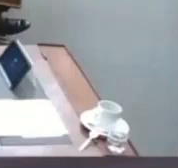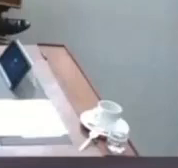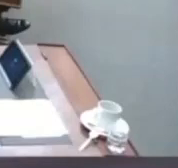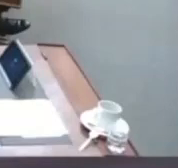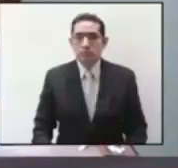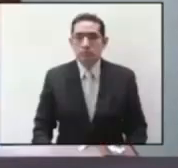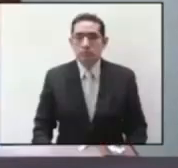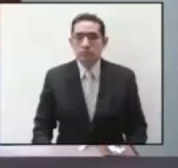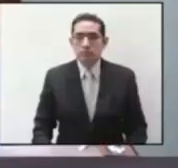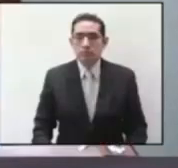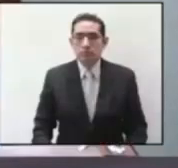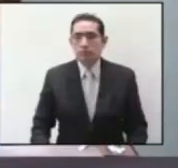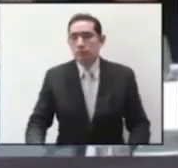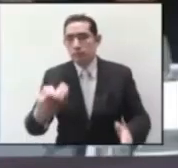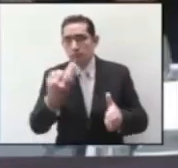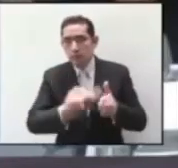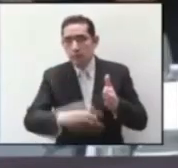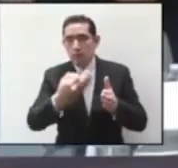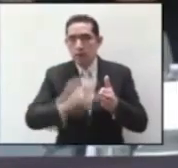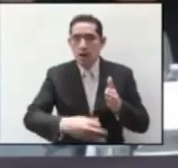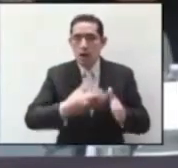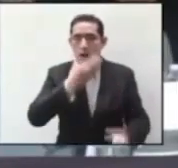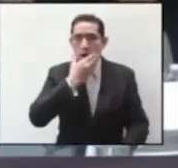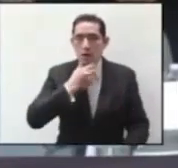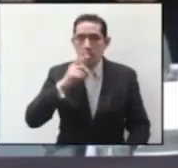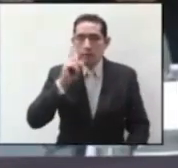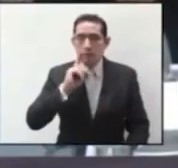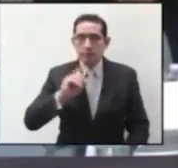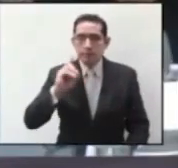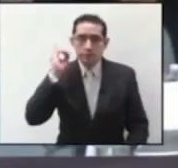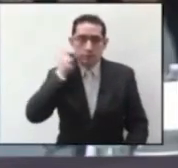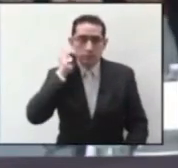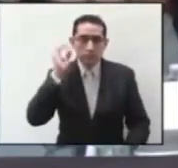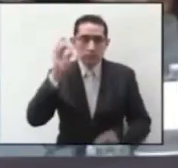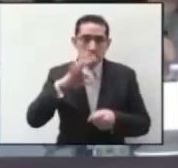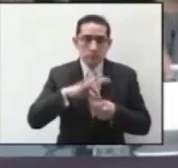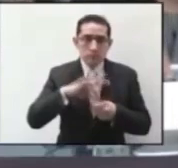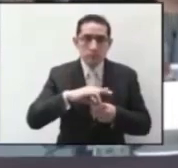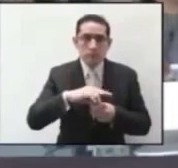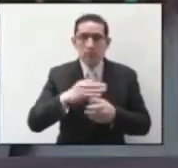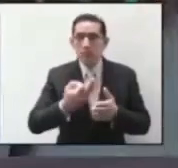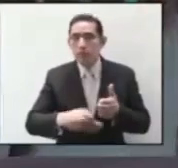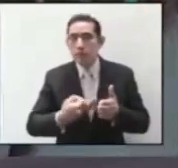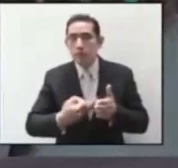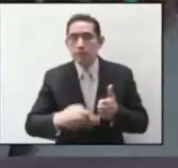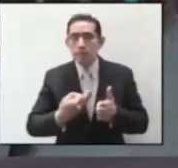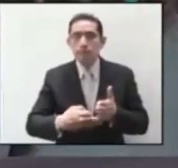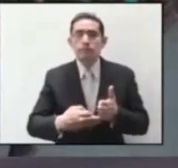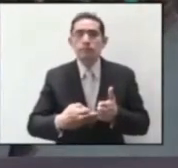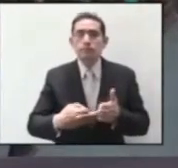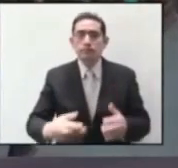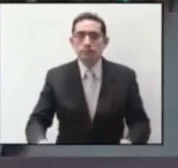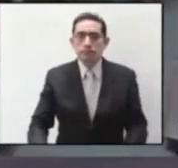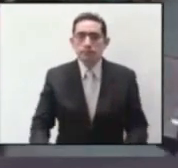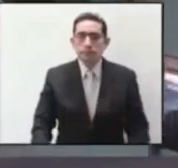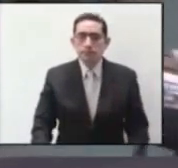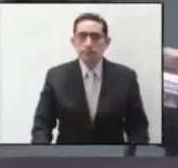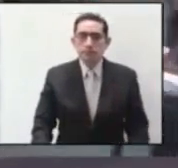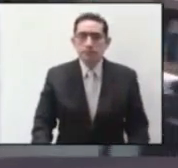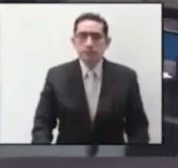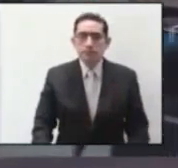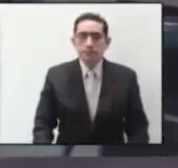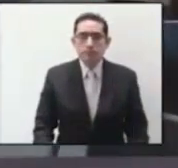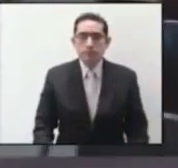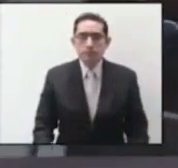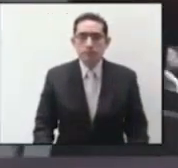los pacientes con enfermedades terminales rechazar tratamientos o procedimientos médicos para prolongar la vida como la